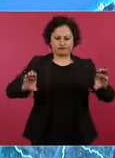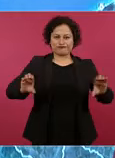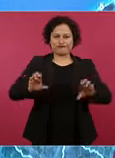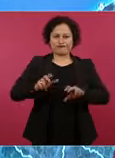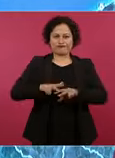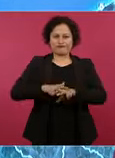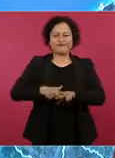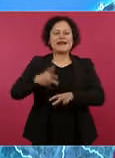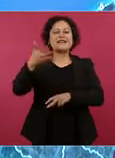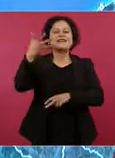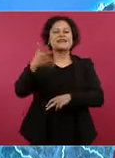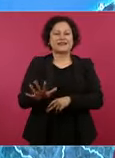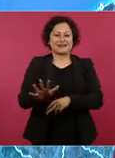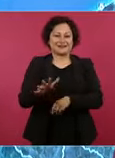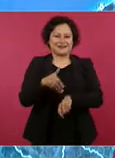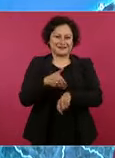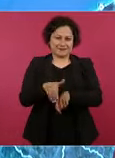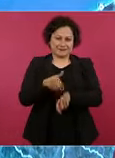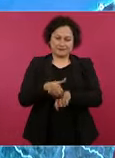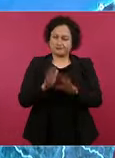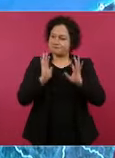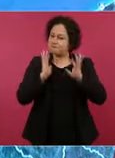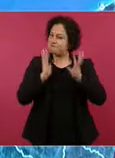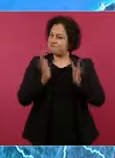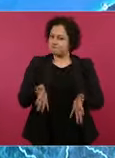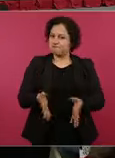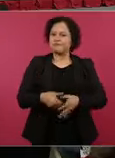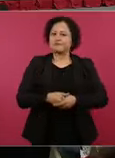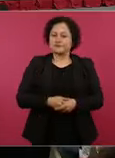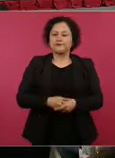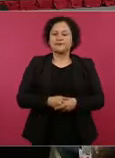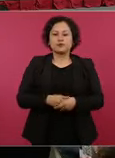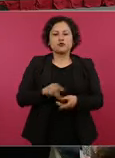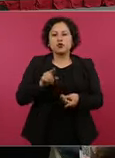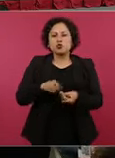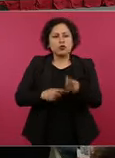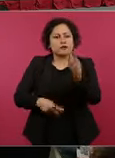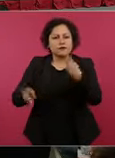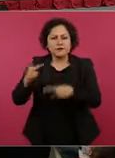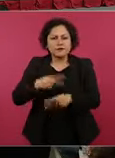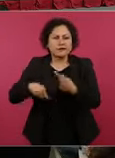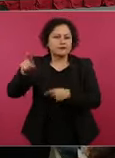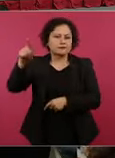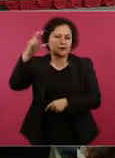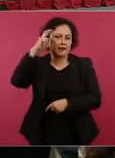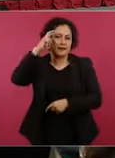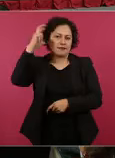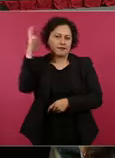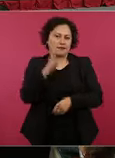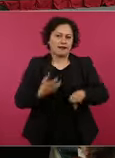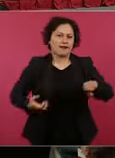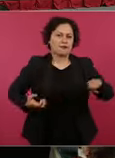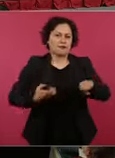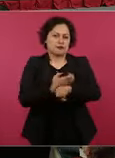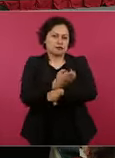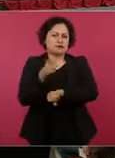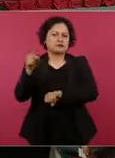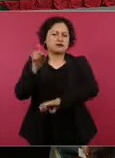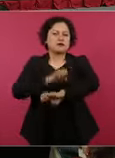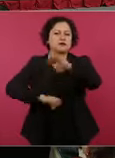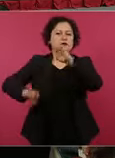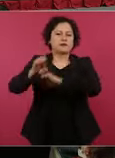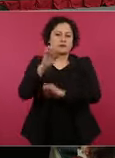trenes en Ciudad Sahagún, en Hidalgo. La empresa francesa